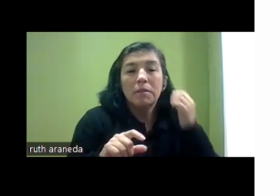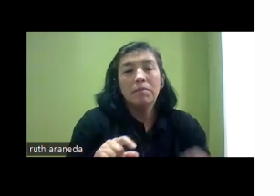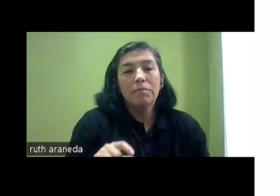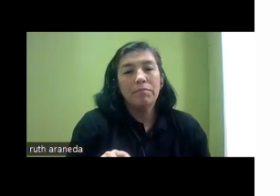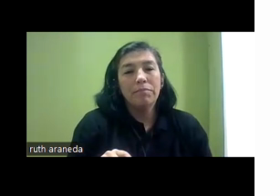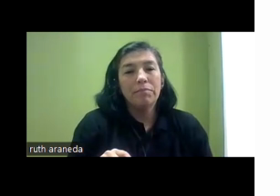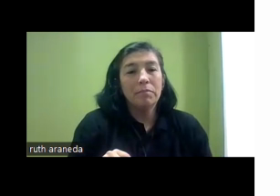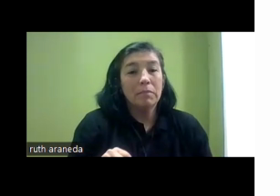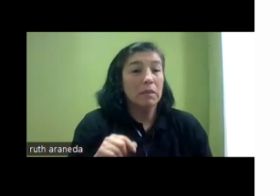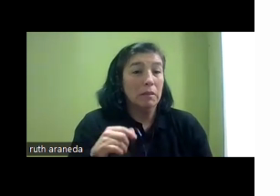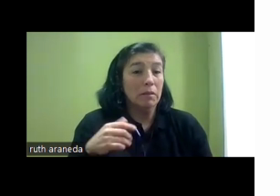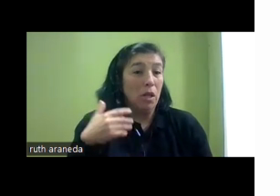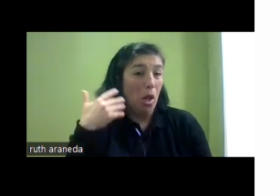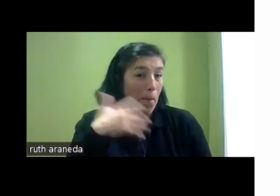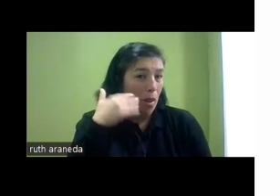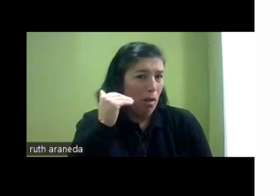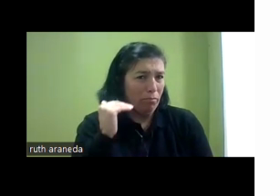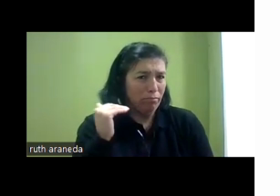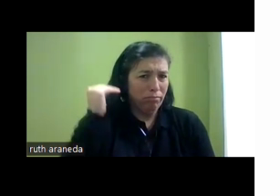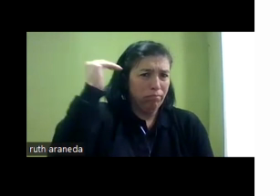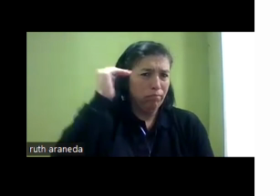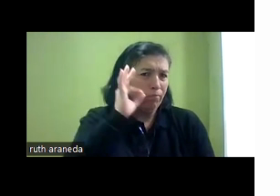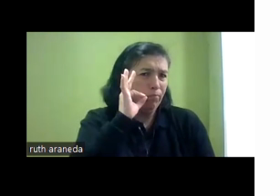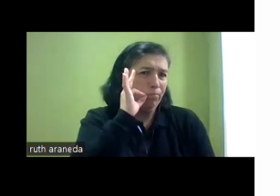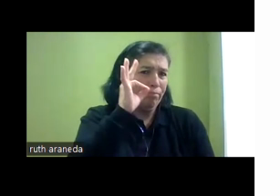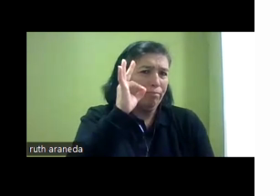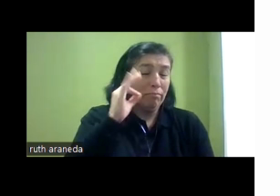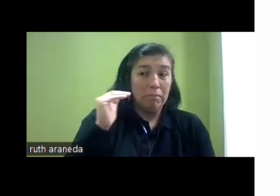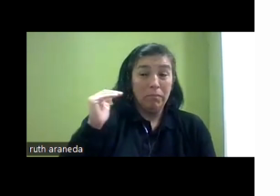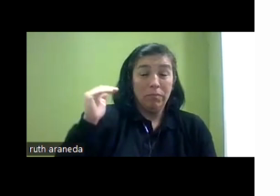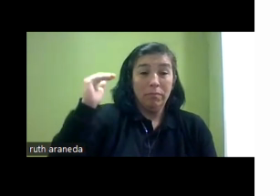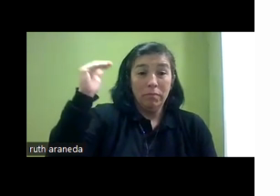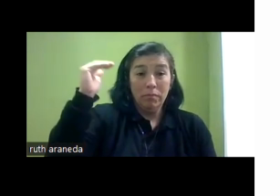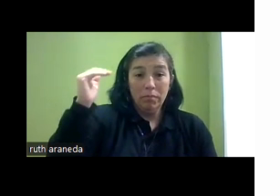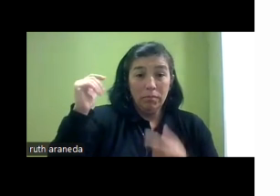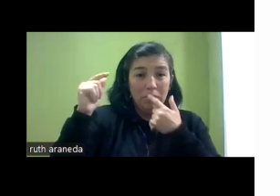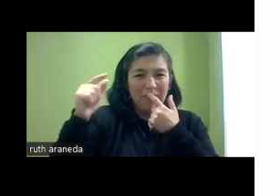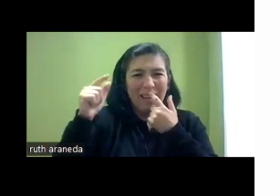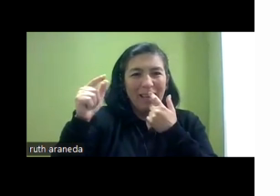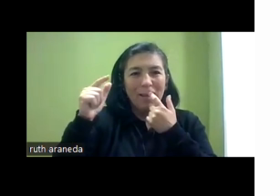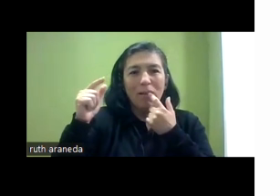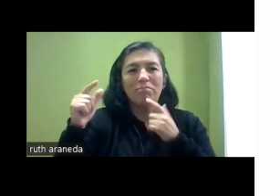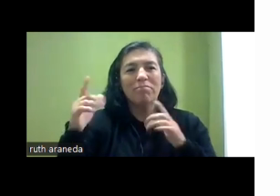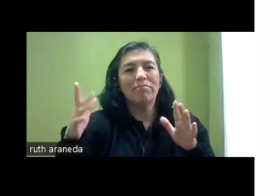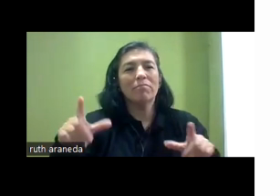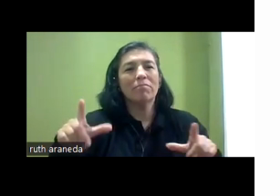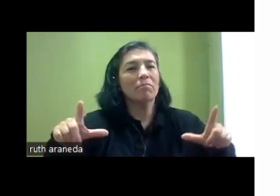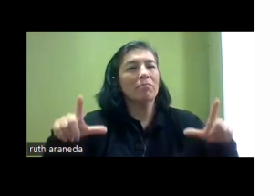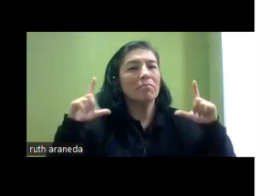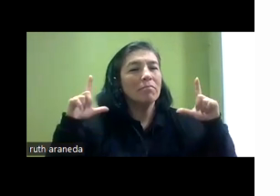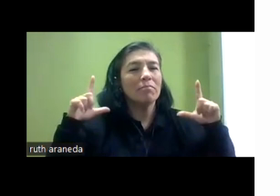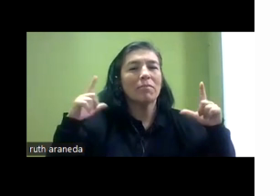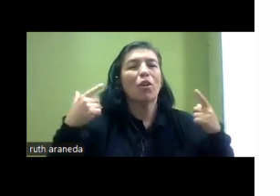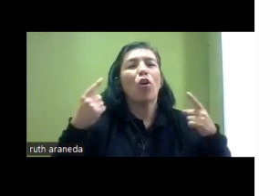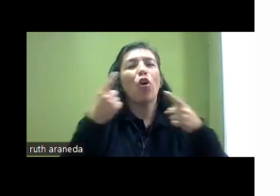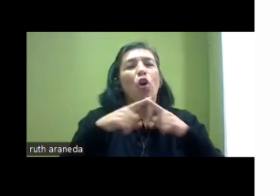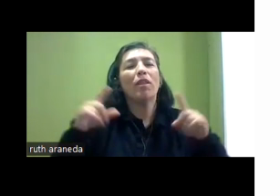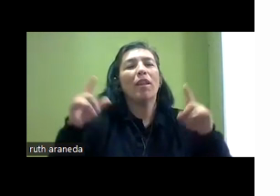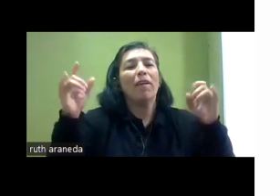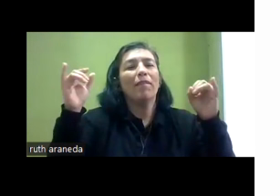de mayor rango que se distinguen por este otro tipo de